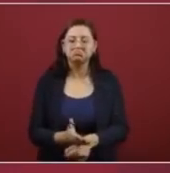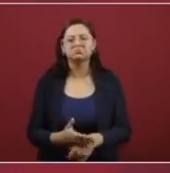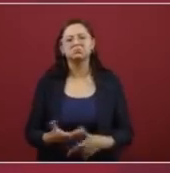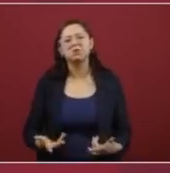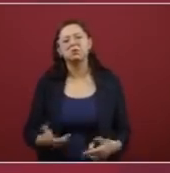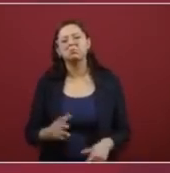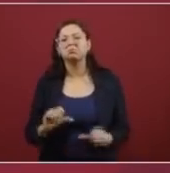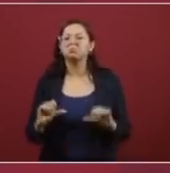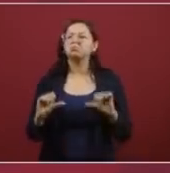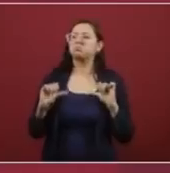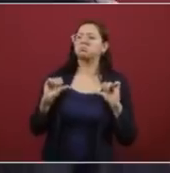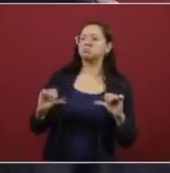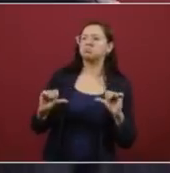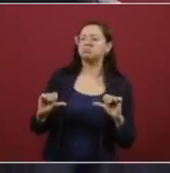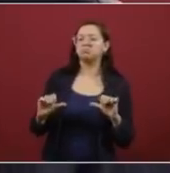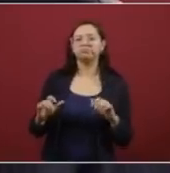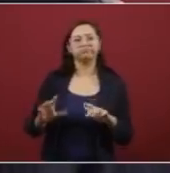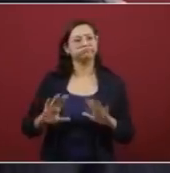constitucional.